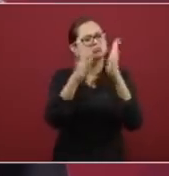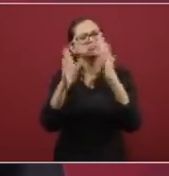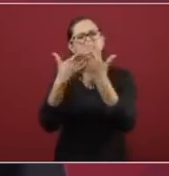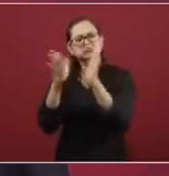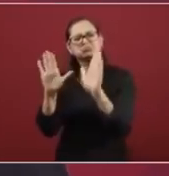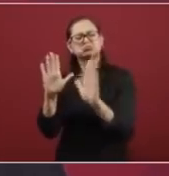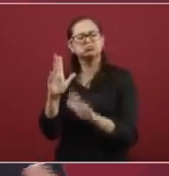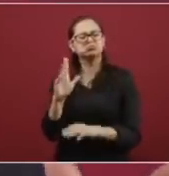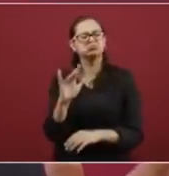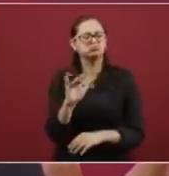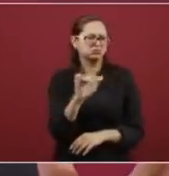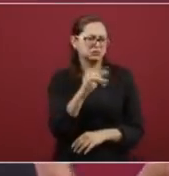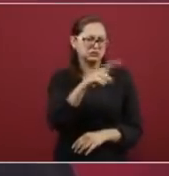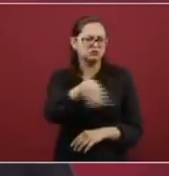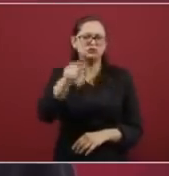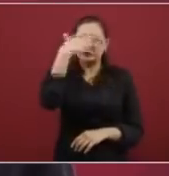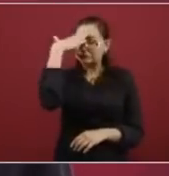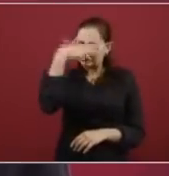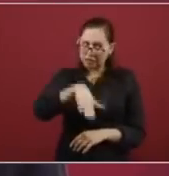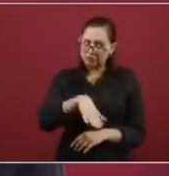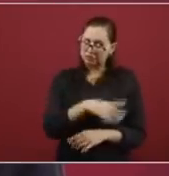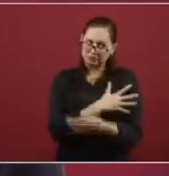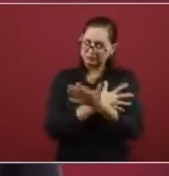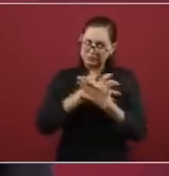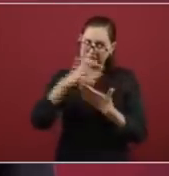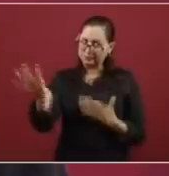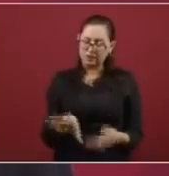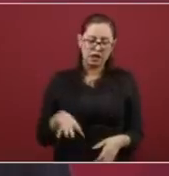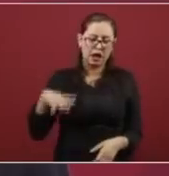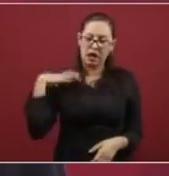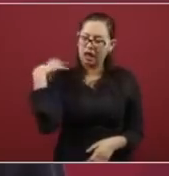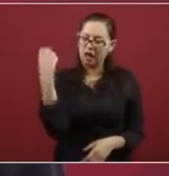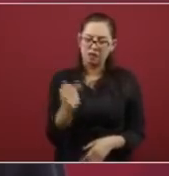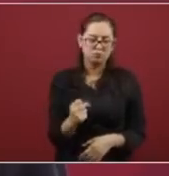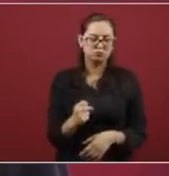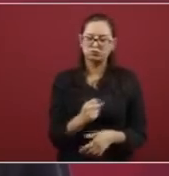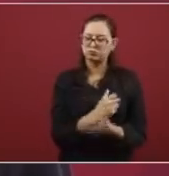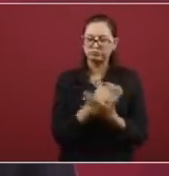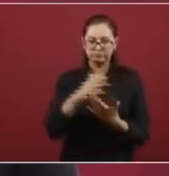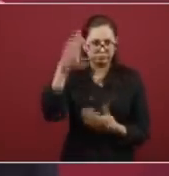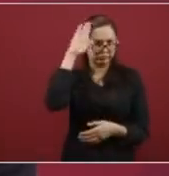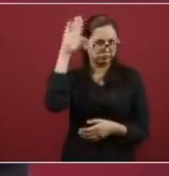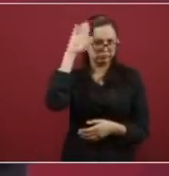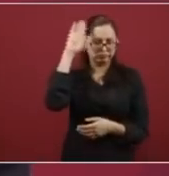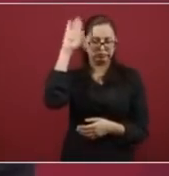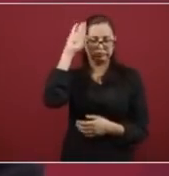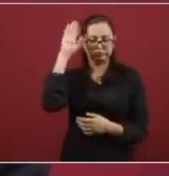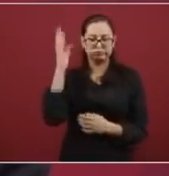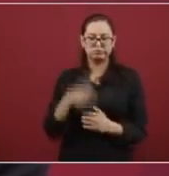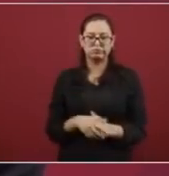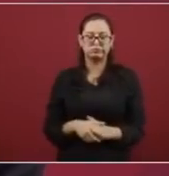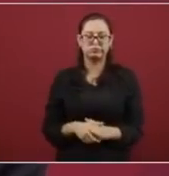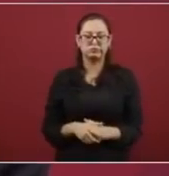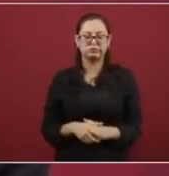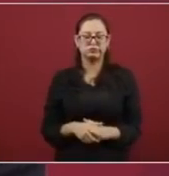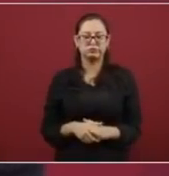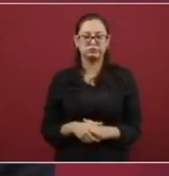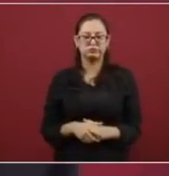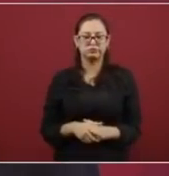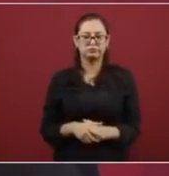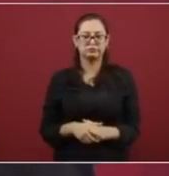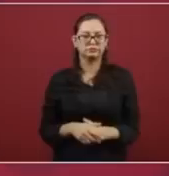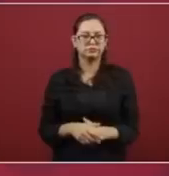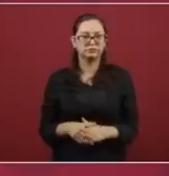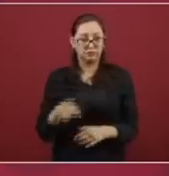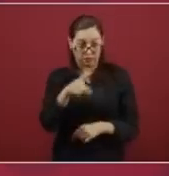algo desmedido, sin límite. Desde luego, la culpa no solo